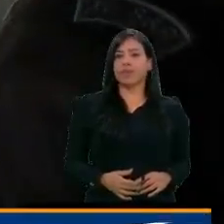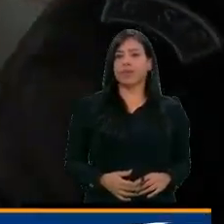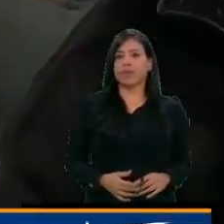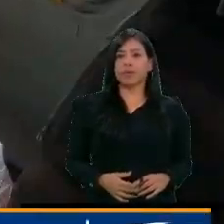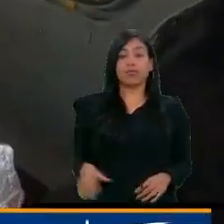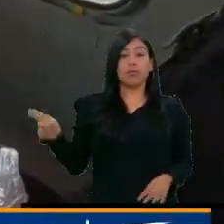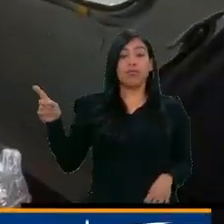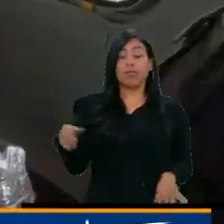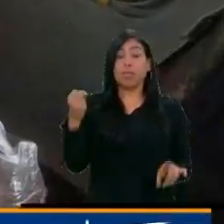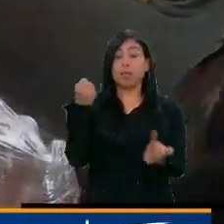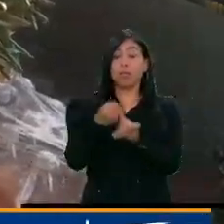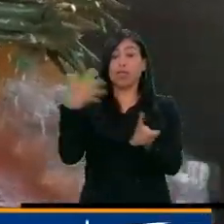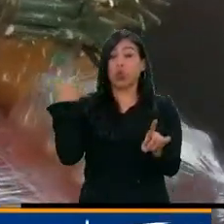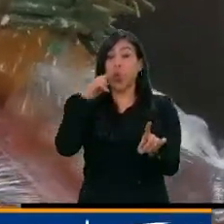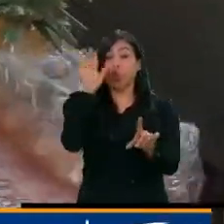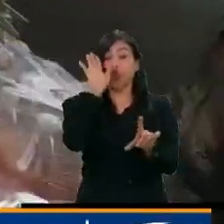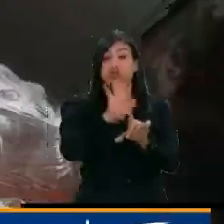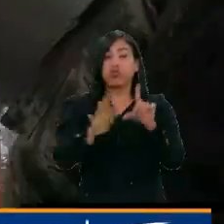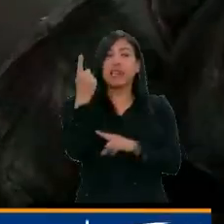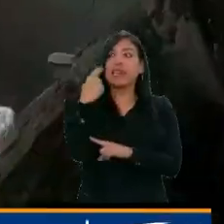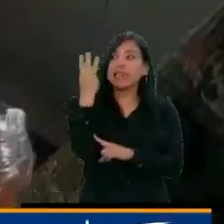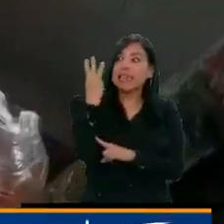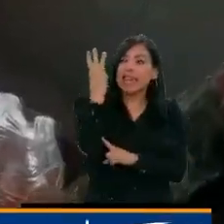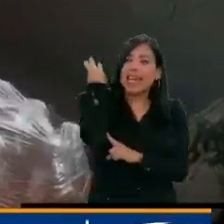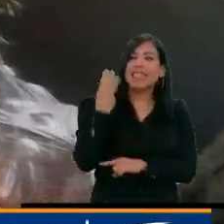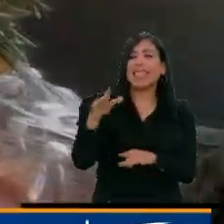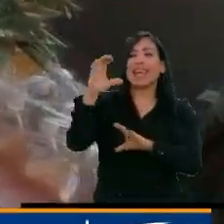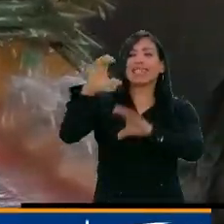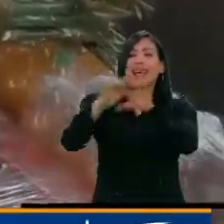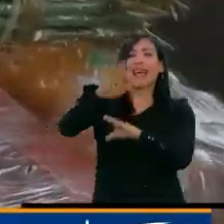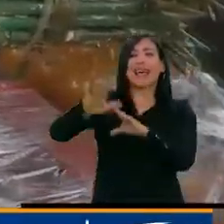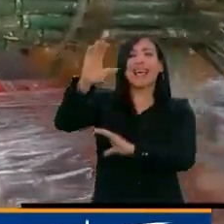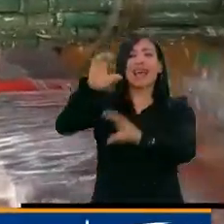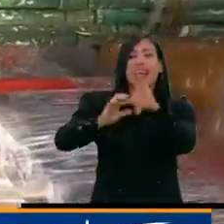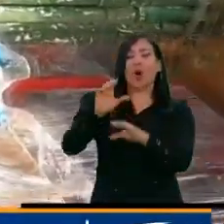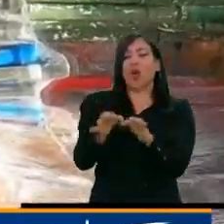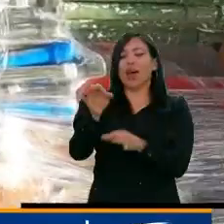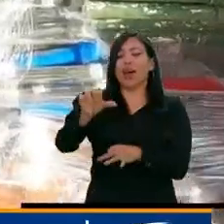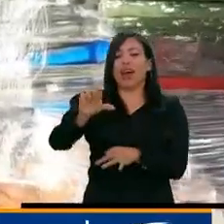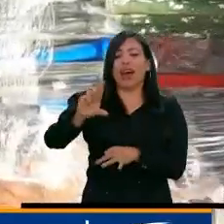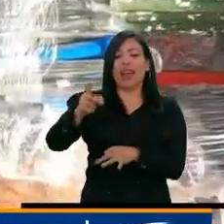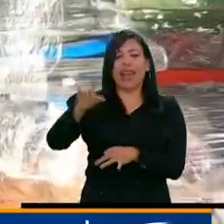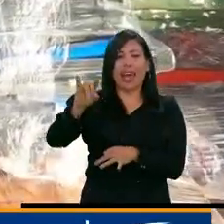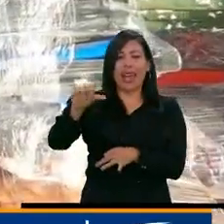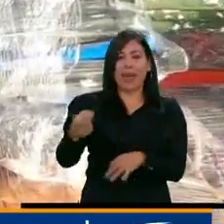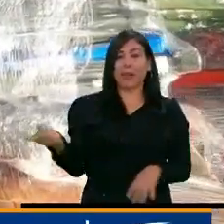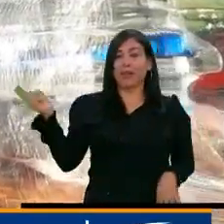El impresionante video fue grabado hace 3 días en Argelia, Cauca.